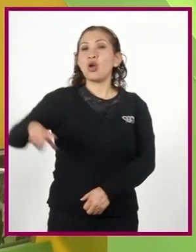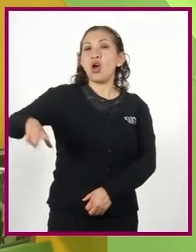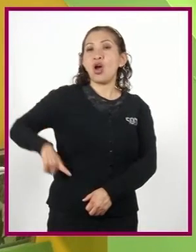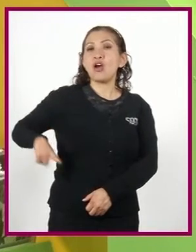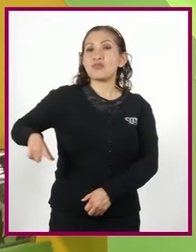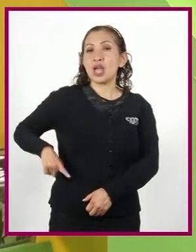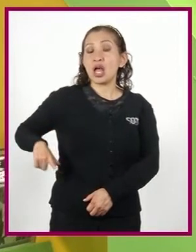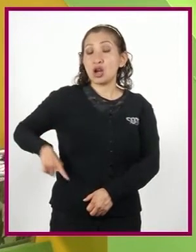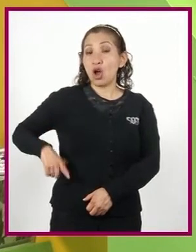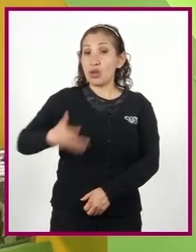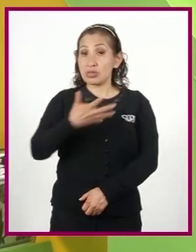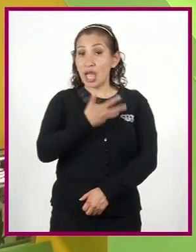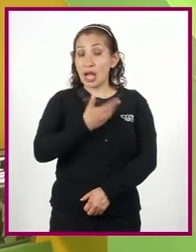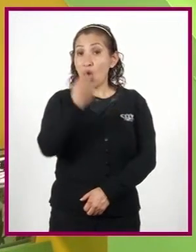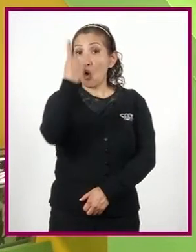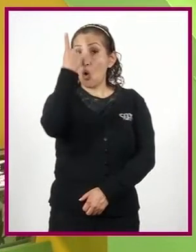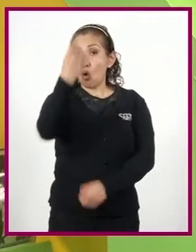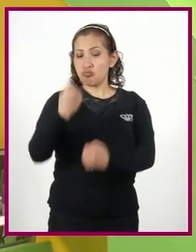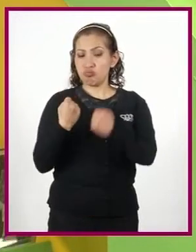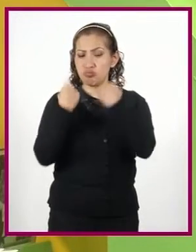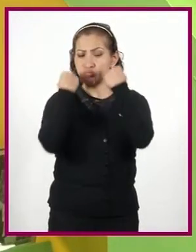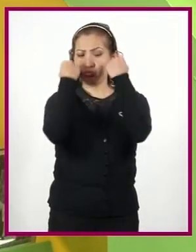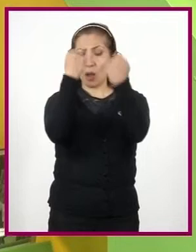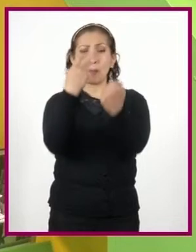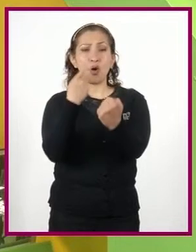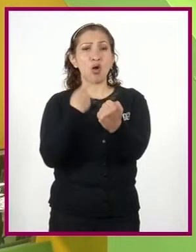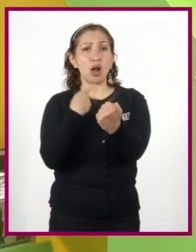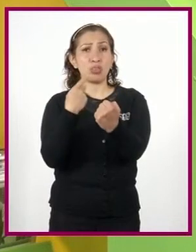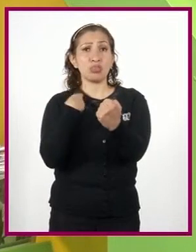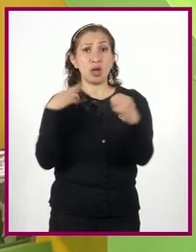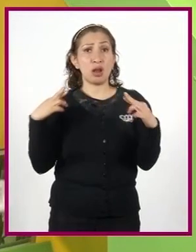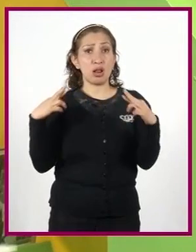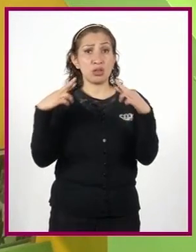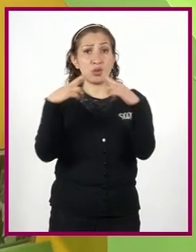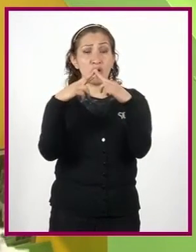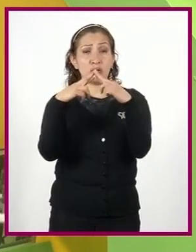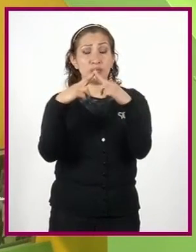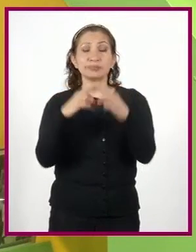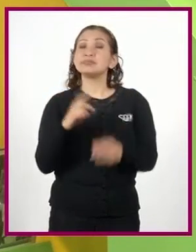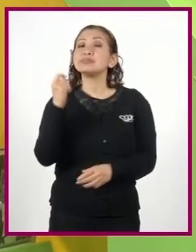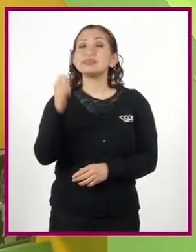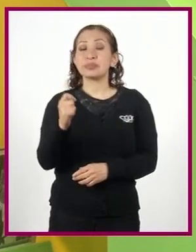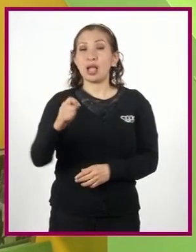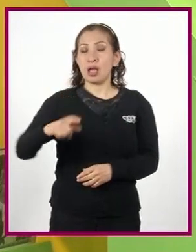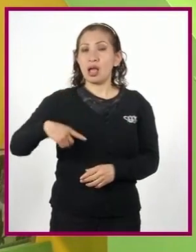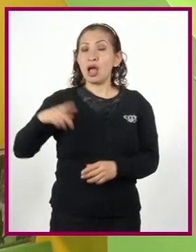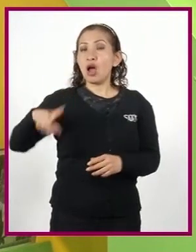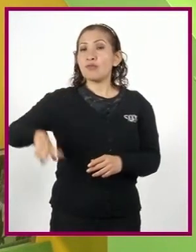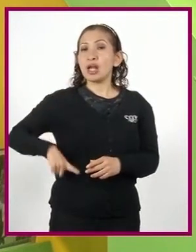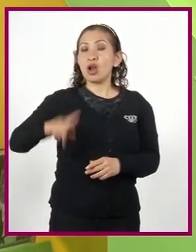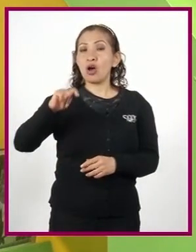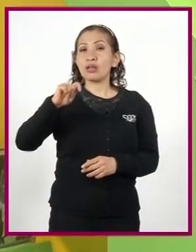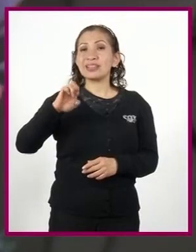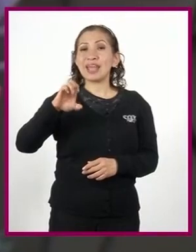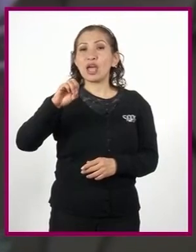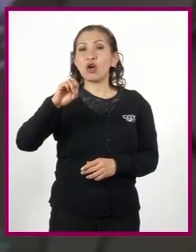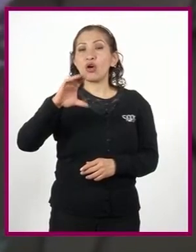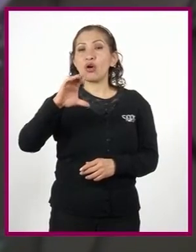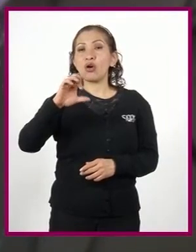Gobierno que tiene un poder político y religioso. Gobierno teocrático.